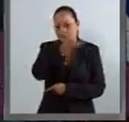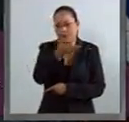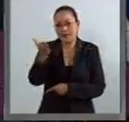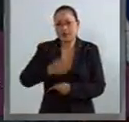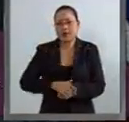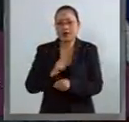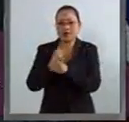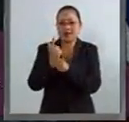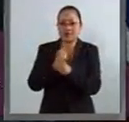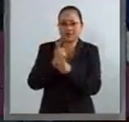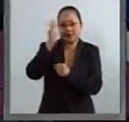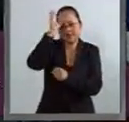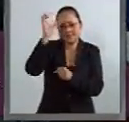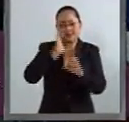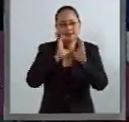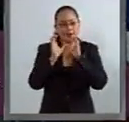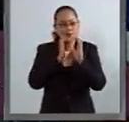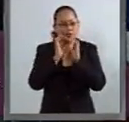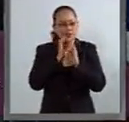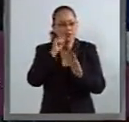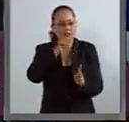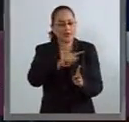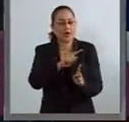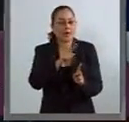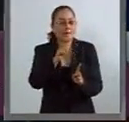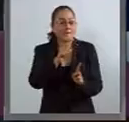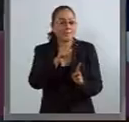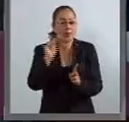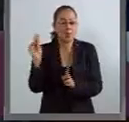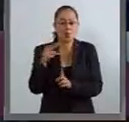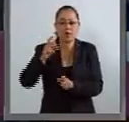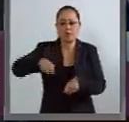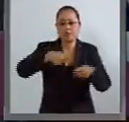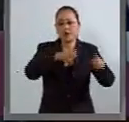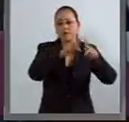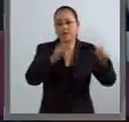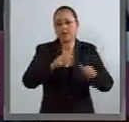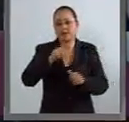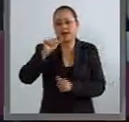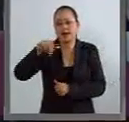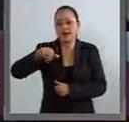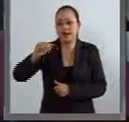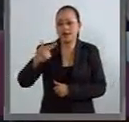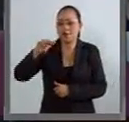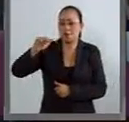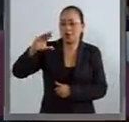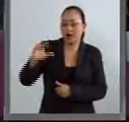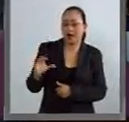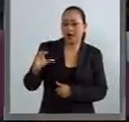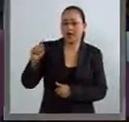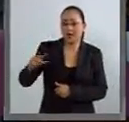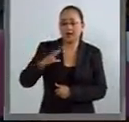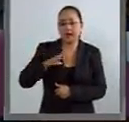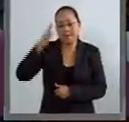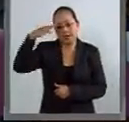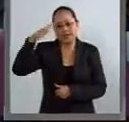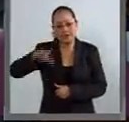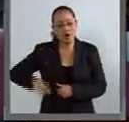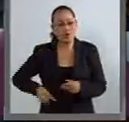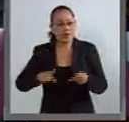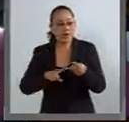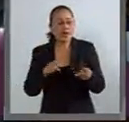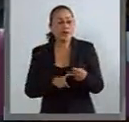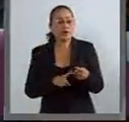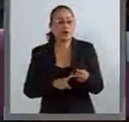es la licenciada en Ciencias de la Comunicación por la Universidad de Anáhuac del Norte, tiene una maestría en Gobierno y